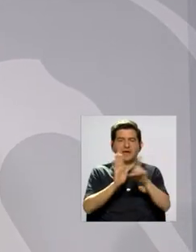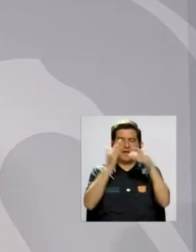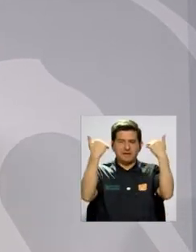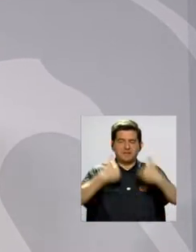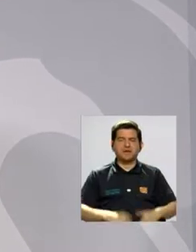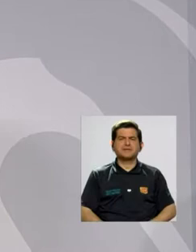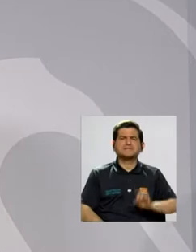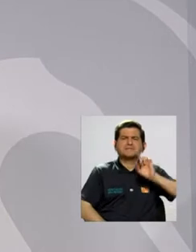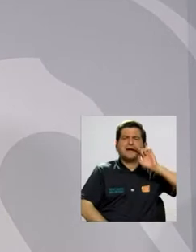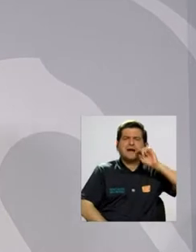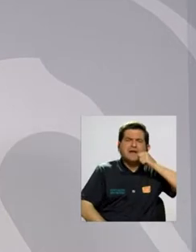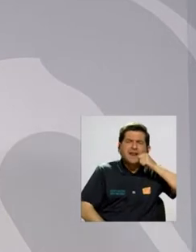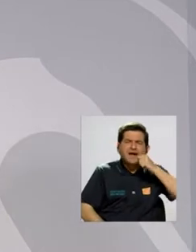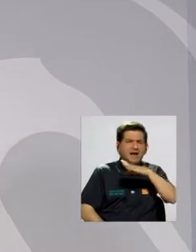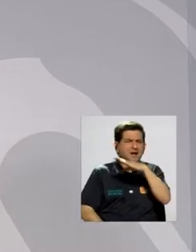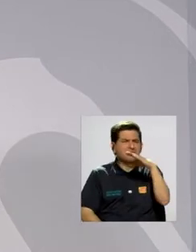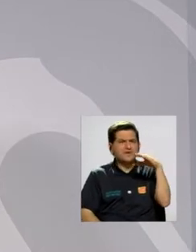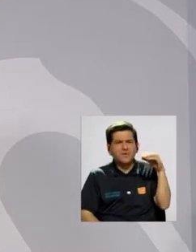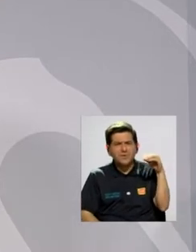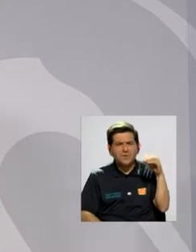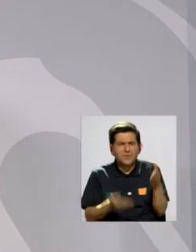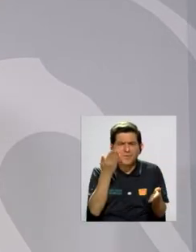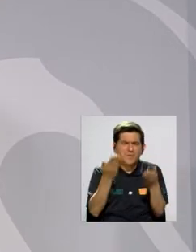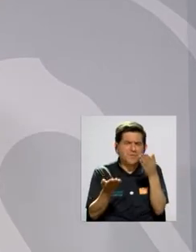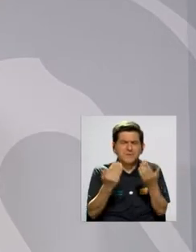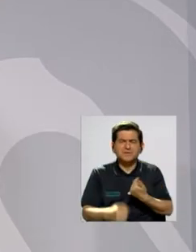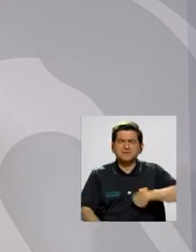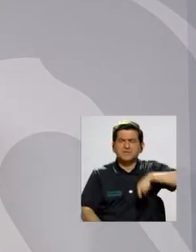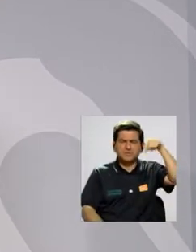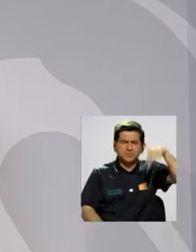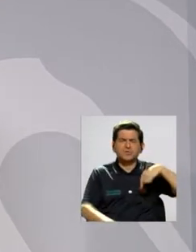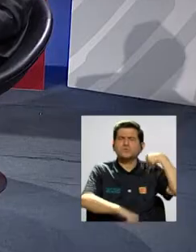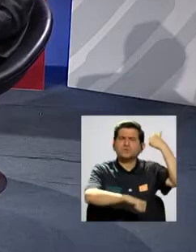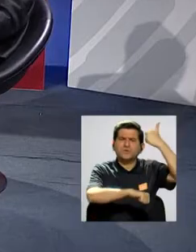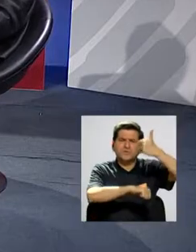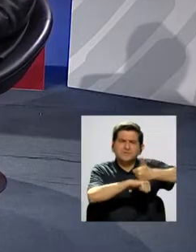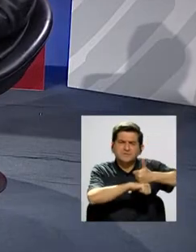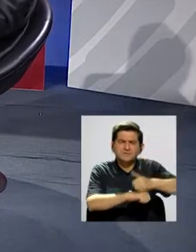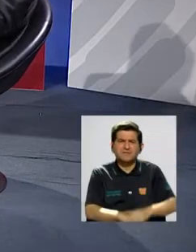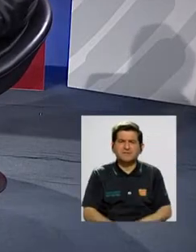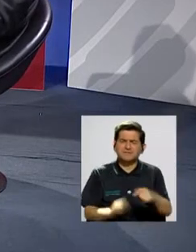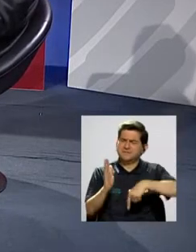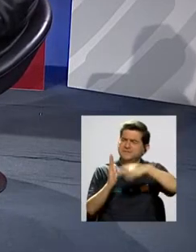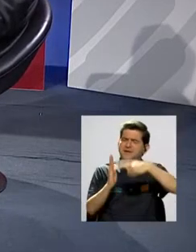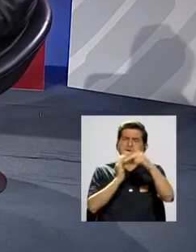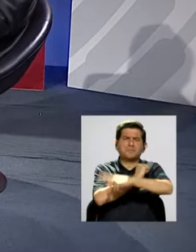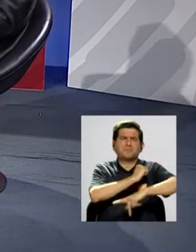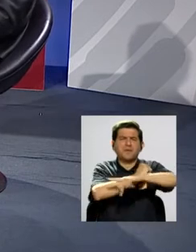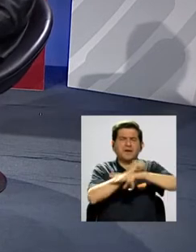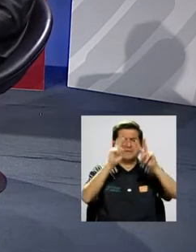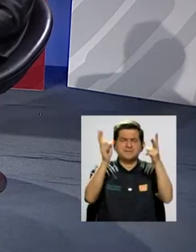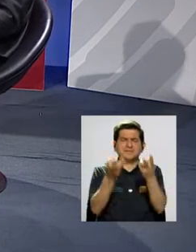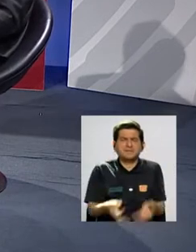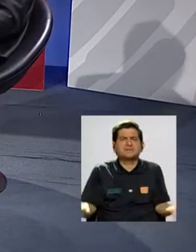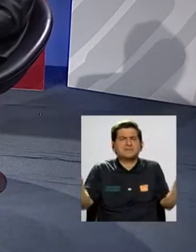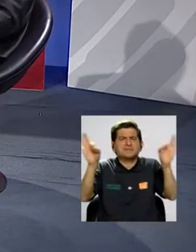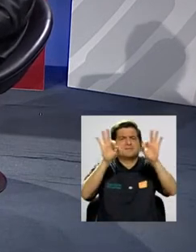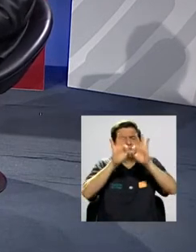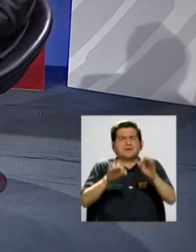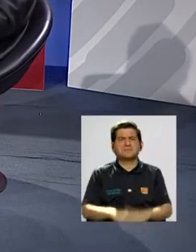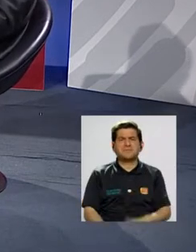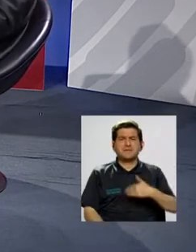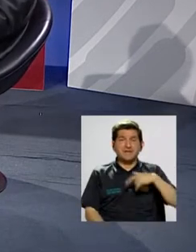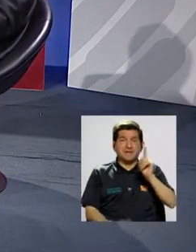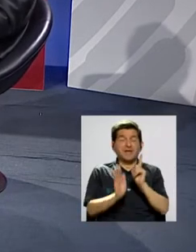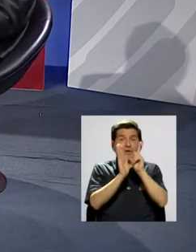derechos humanos, o más bien, cuál es esa clave que podríamos hoy definir a manera de perfil país de temas básicos? Tenemos alrededor